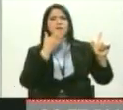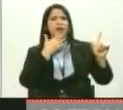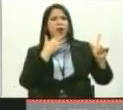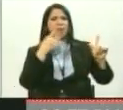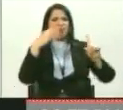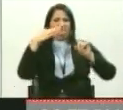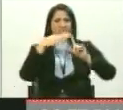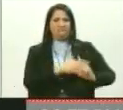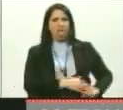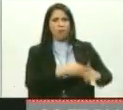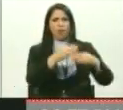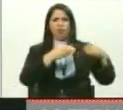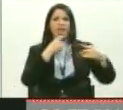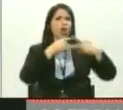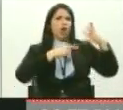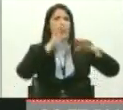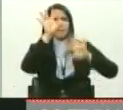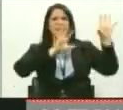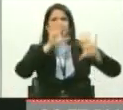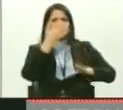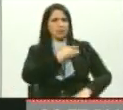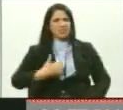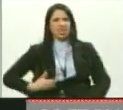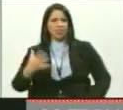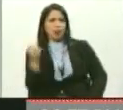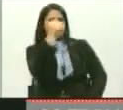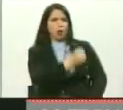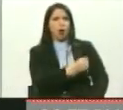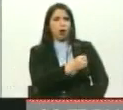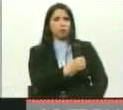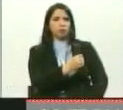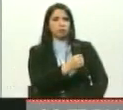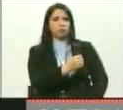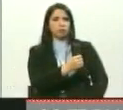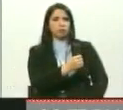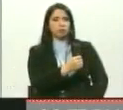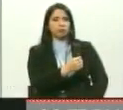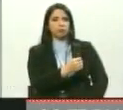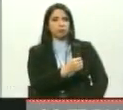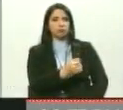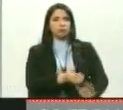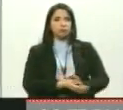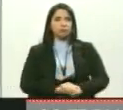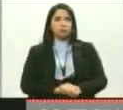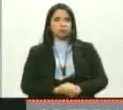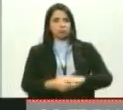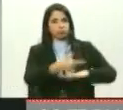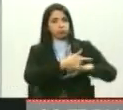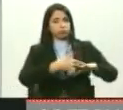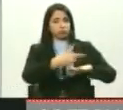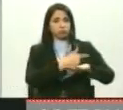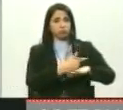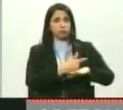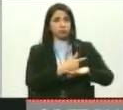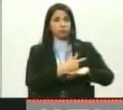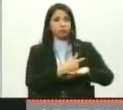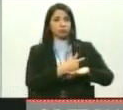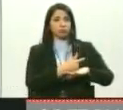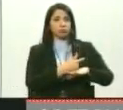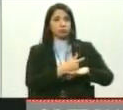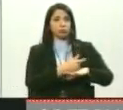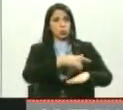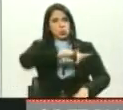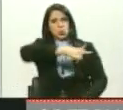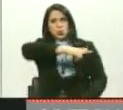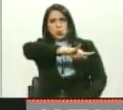imponernos un modelo desde afuera con presidentes incluidos y con gobernantes manejados a